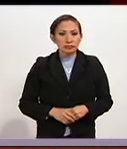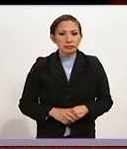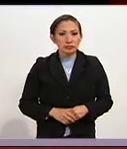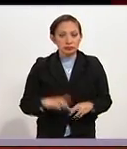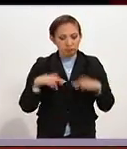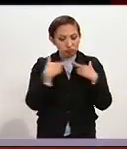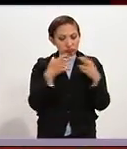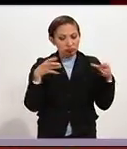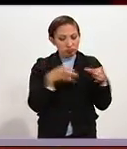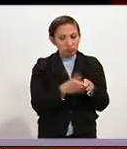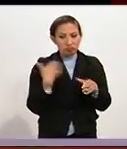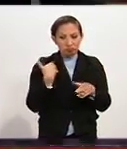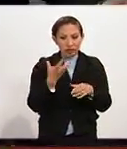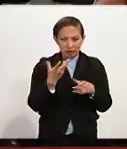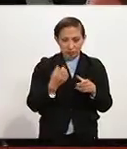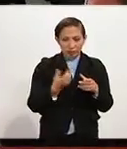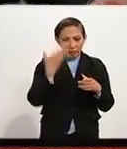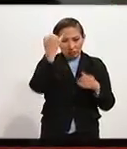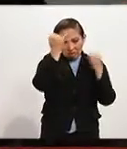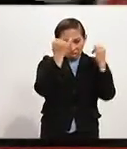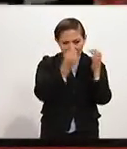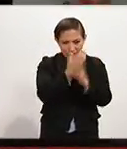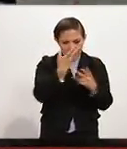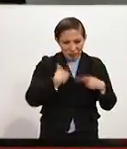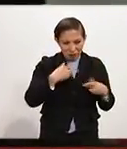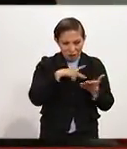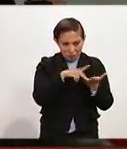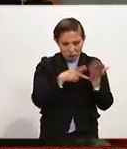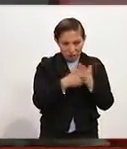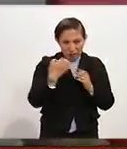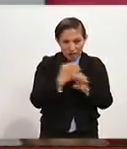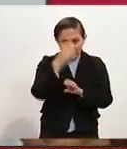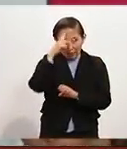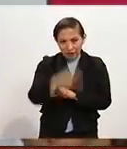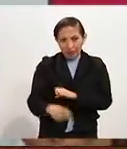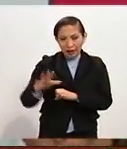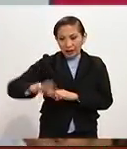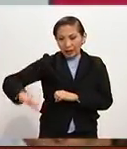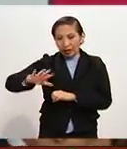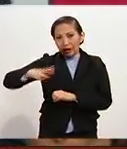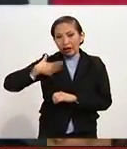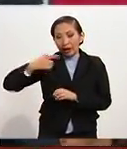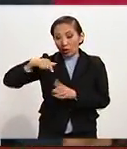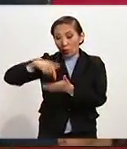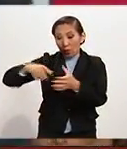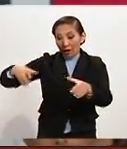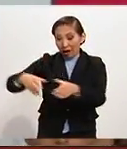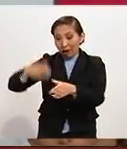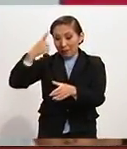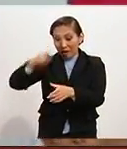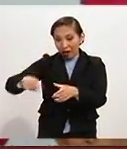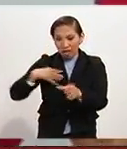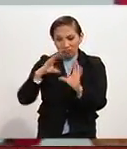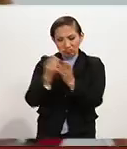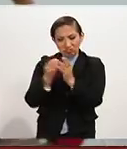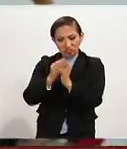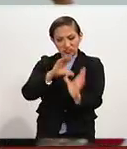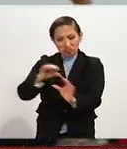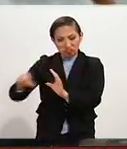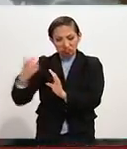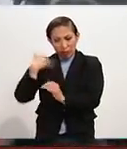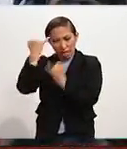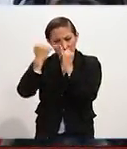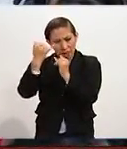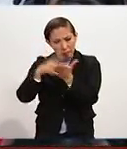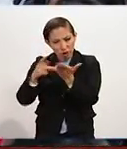Al reunirse con emprendedores en el Startup México, el primer campus de emprendimiento e innovación de nuestro país, el